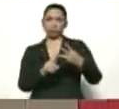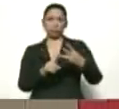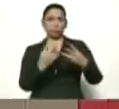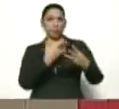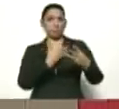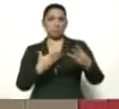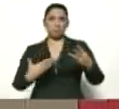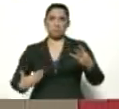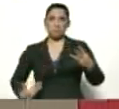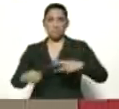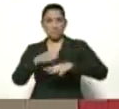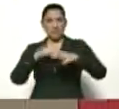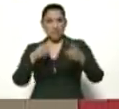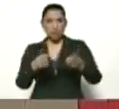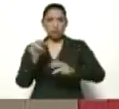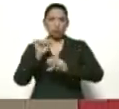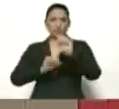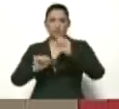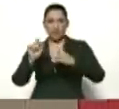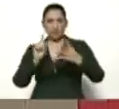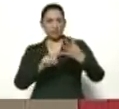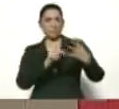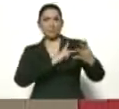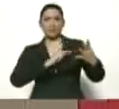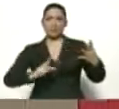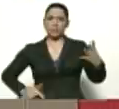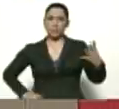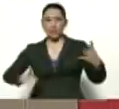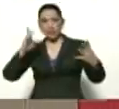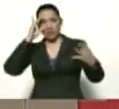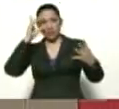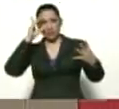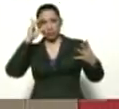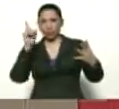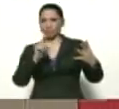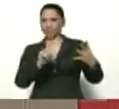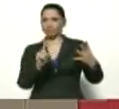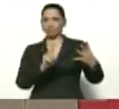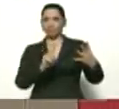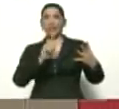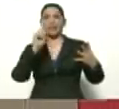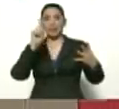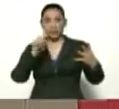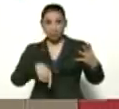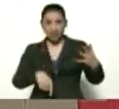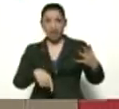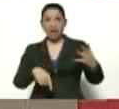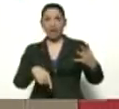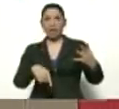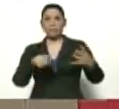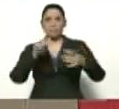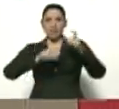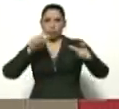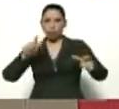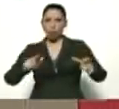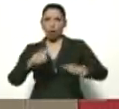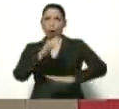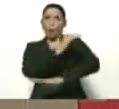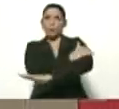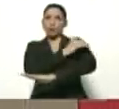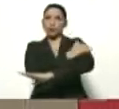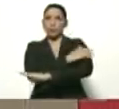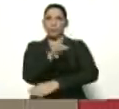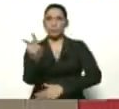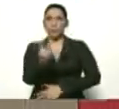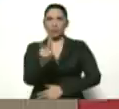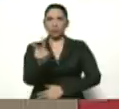preside el ministro de la defensa la vicepresidenta del cielo dríguez no también javier representantes de la oposición venezolana